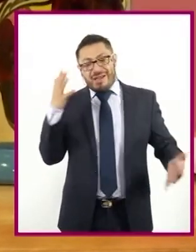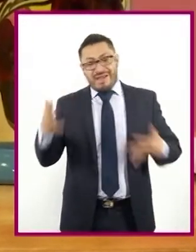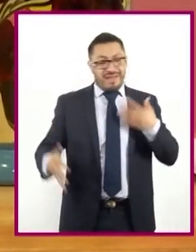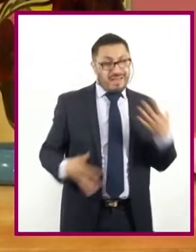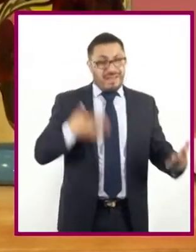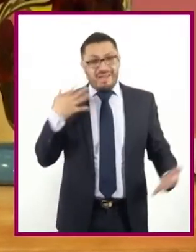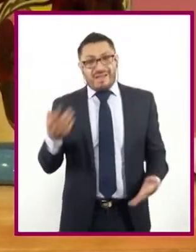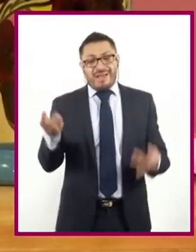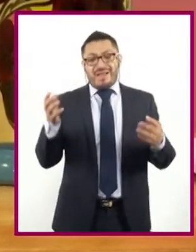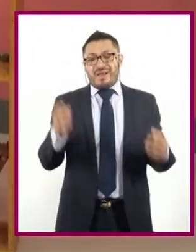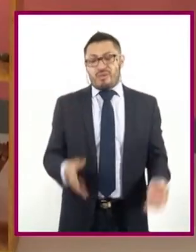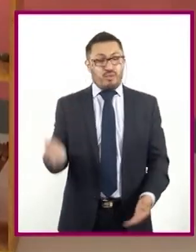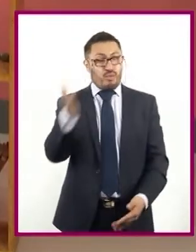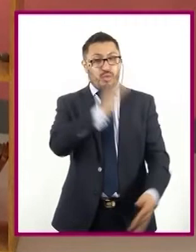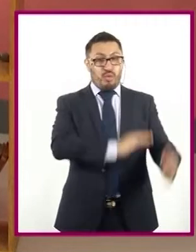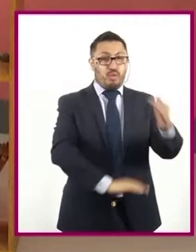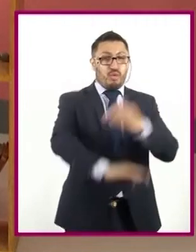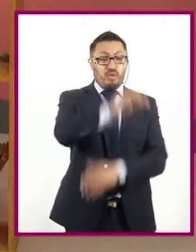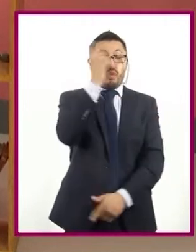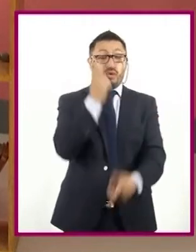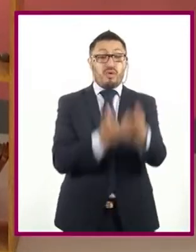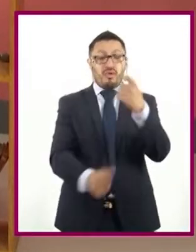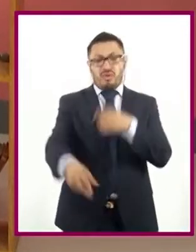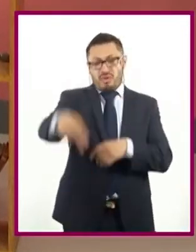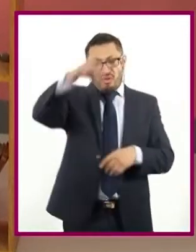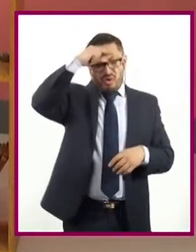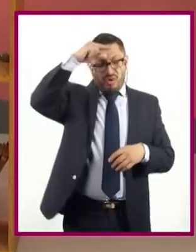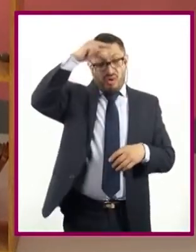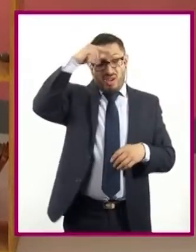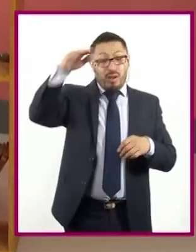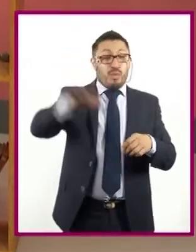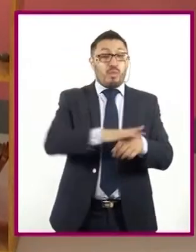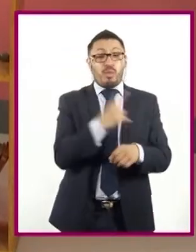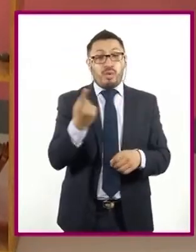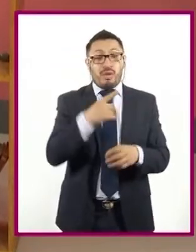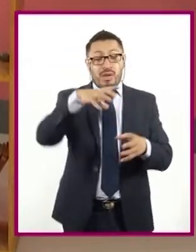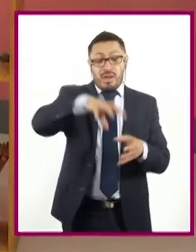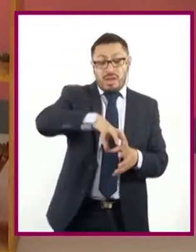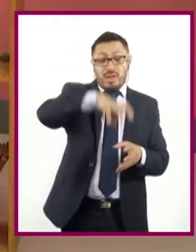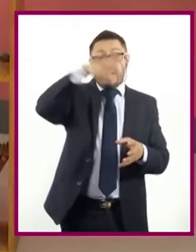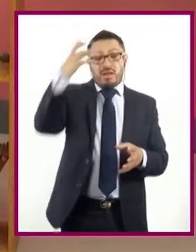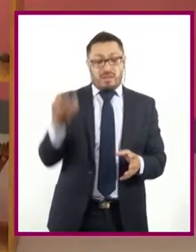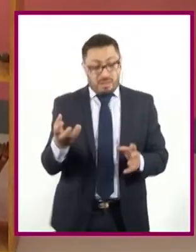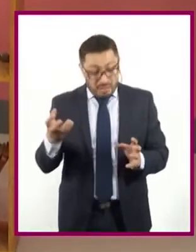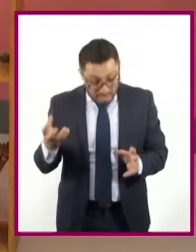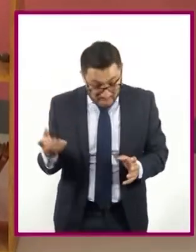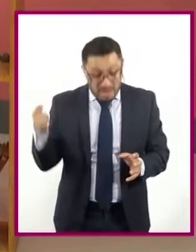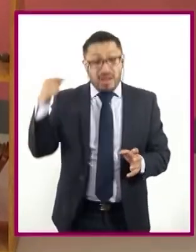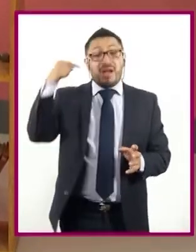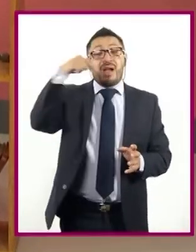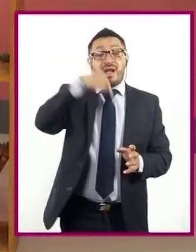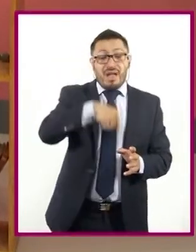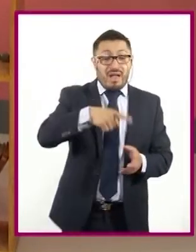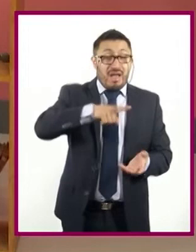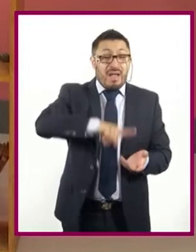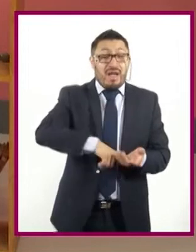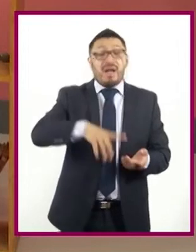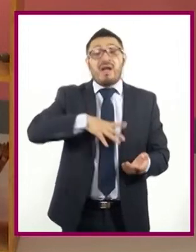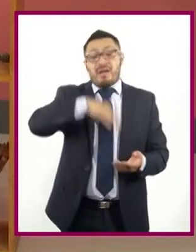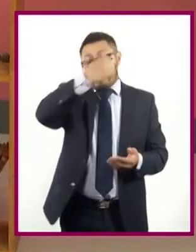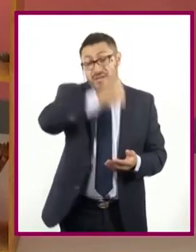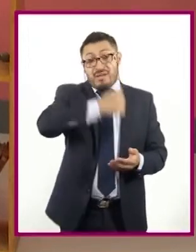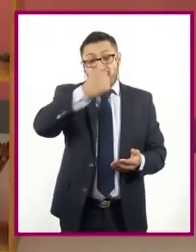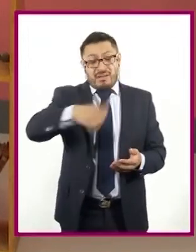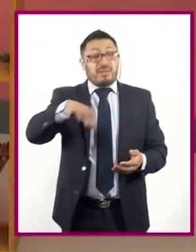alegría, prosperidad, sabiduría, ya que al abrirse revela lo que cada una lleva